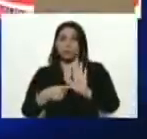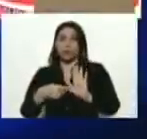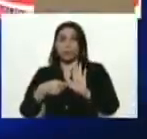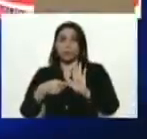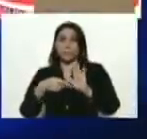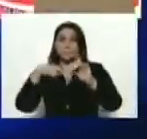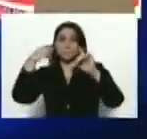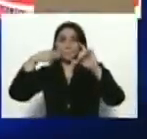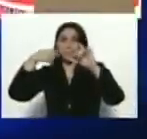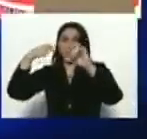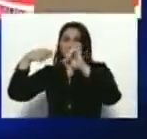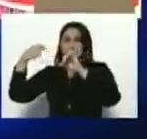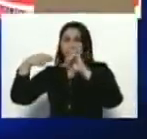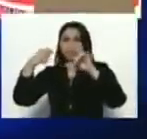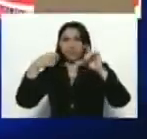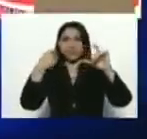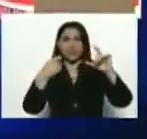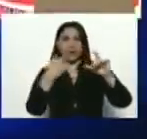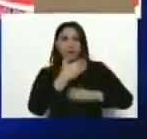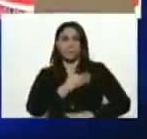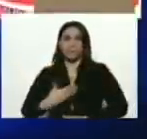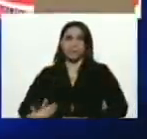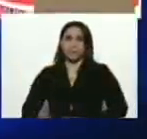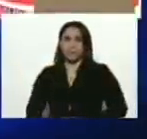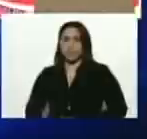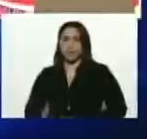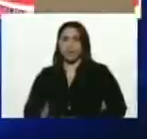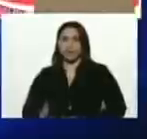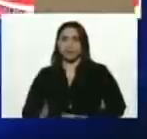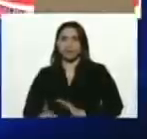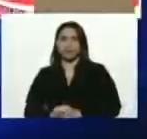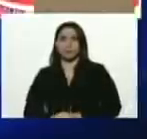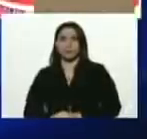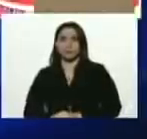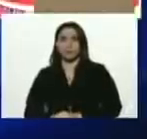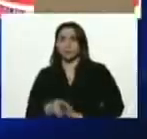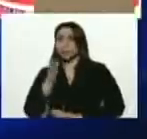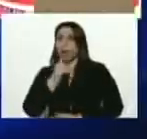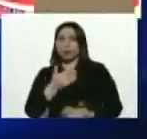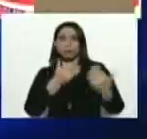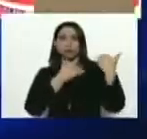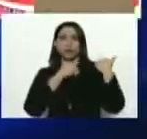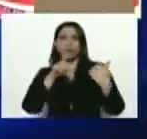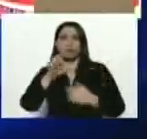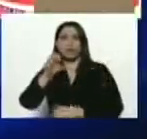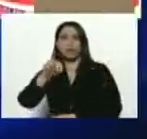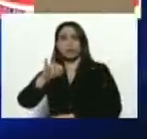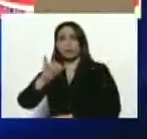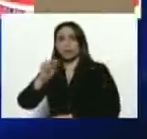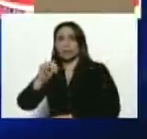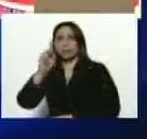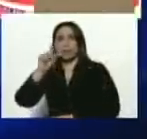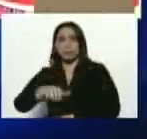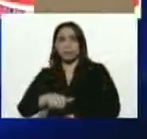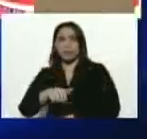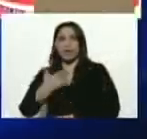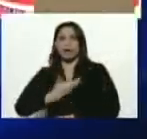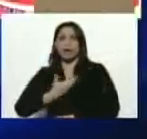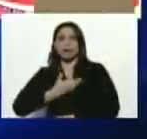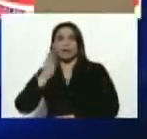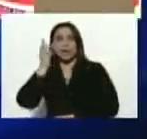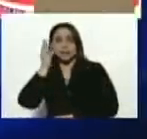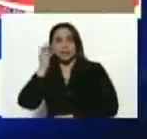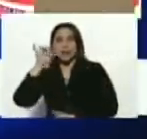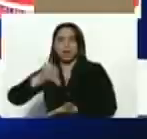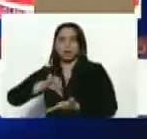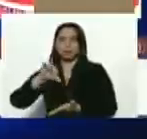video tanto del presidente de ese país, el irresponsable Lenín Moreno, como de la alcaldesa de Guayaquil, donde decía